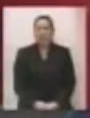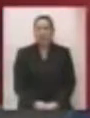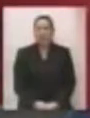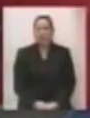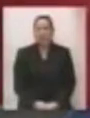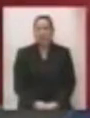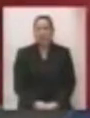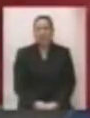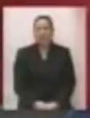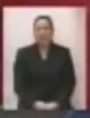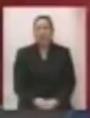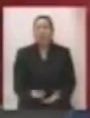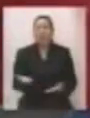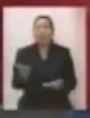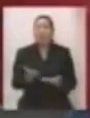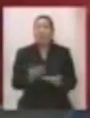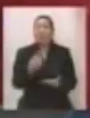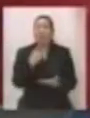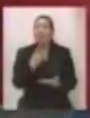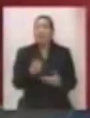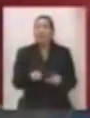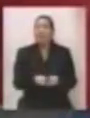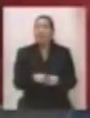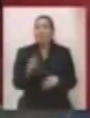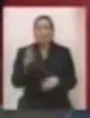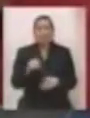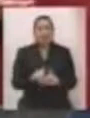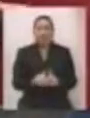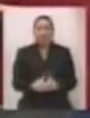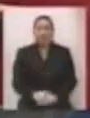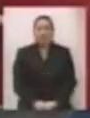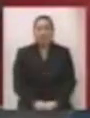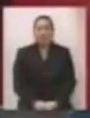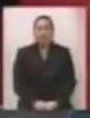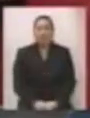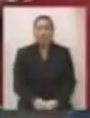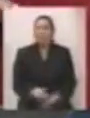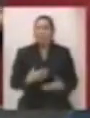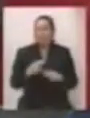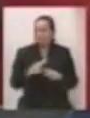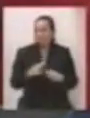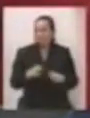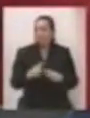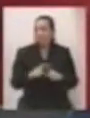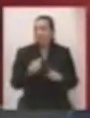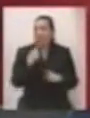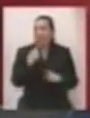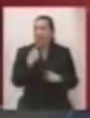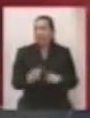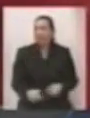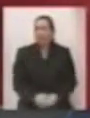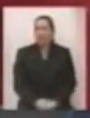¿Tiempo adicional? ¿Por dónde llegan las denuncias? También la policía juega su rol, puede investigar, pero las